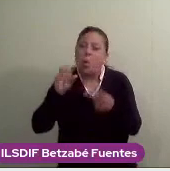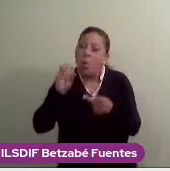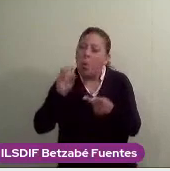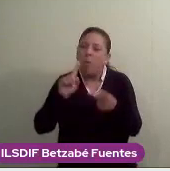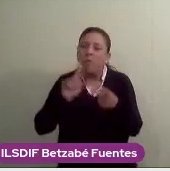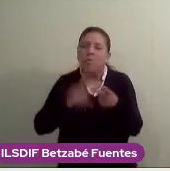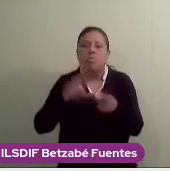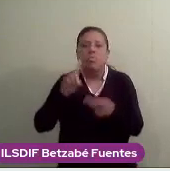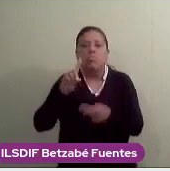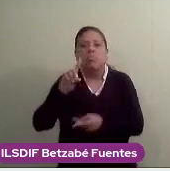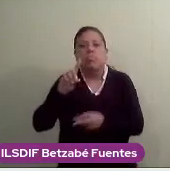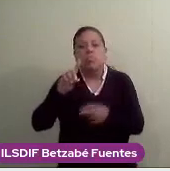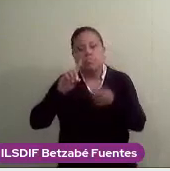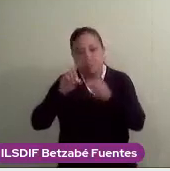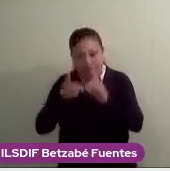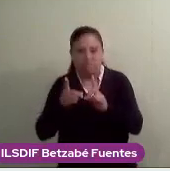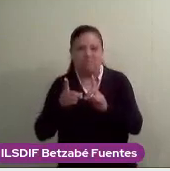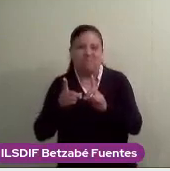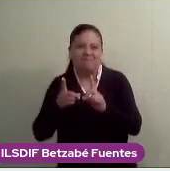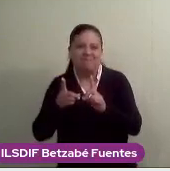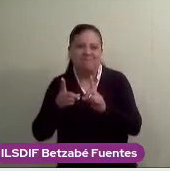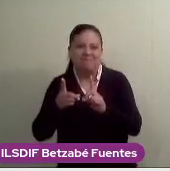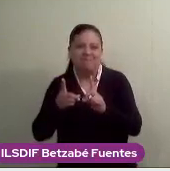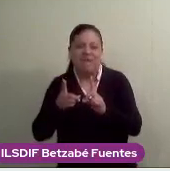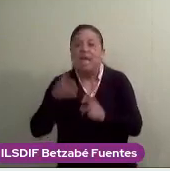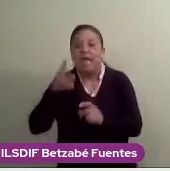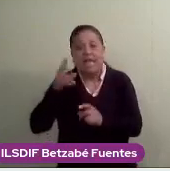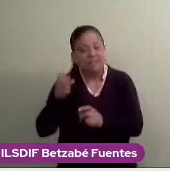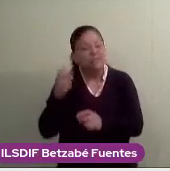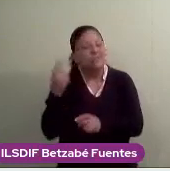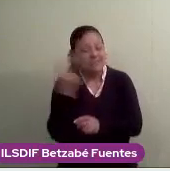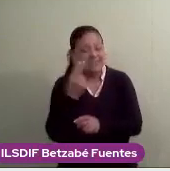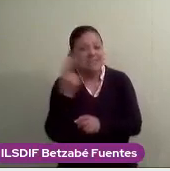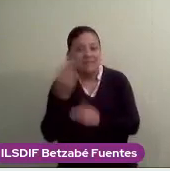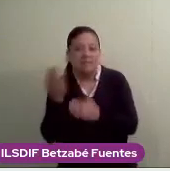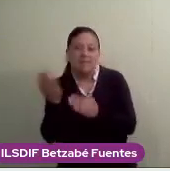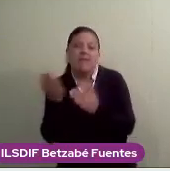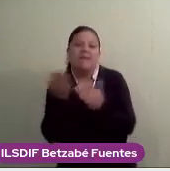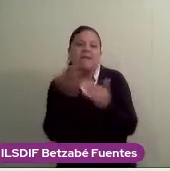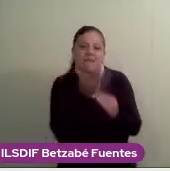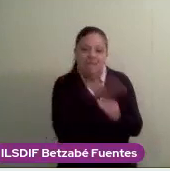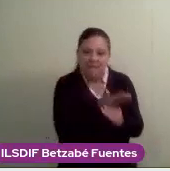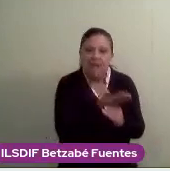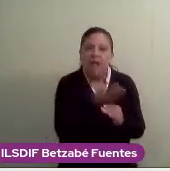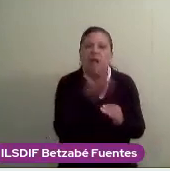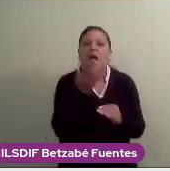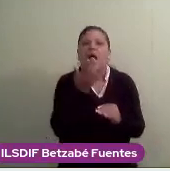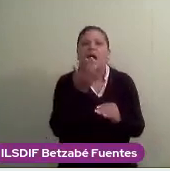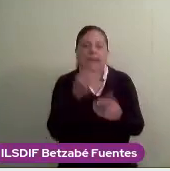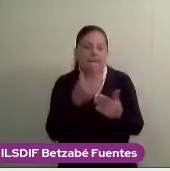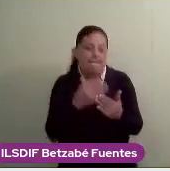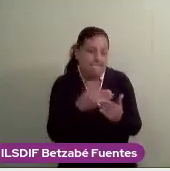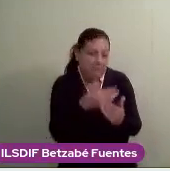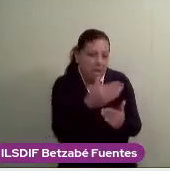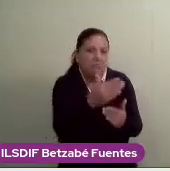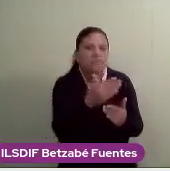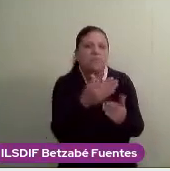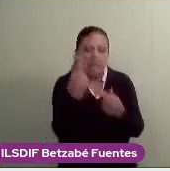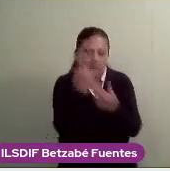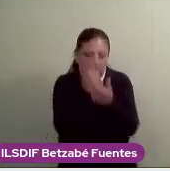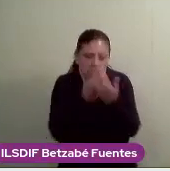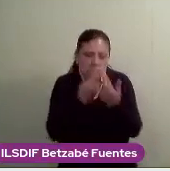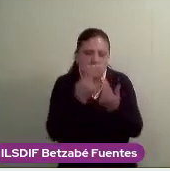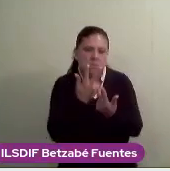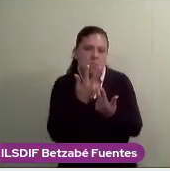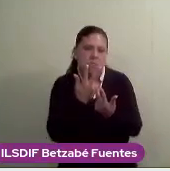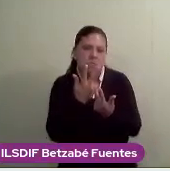un profesional de la salud. ¿Por qué no acudes o te recomendaría que acudieras con eso? Si la